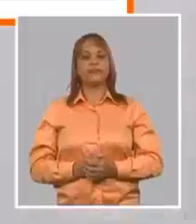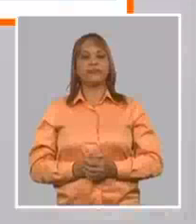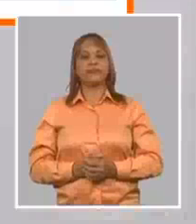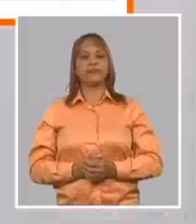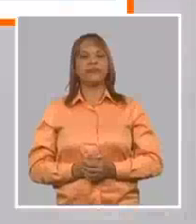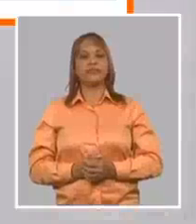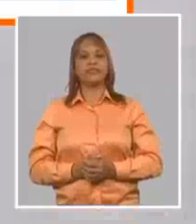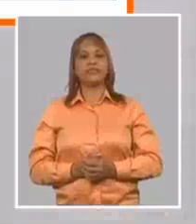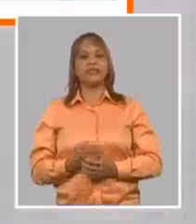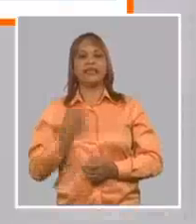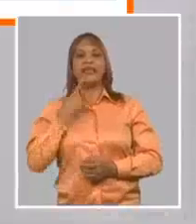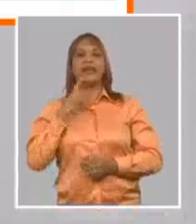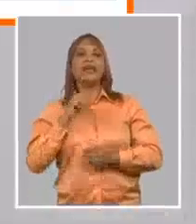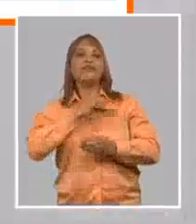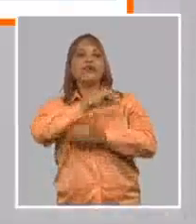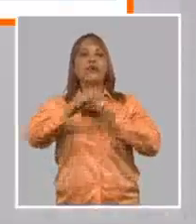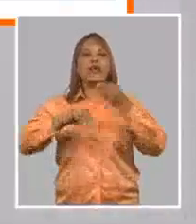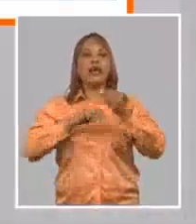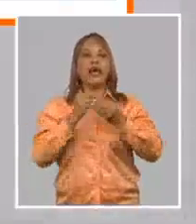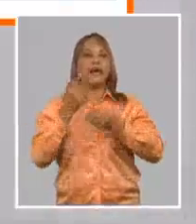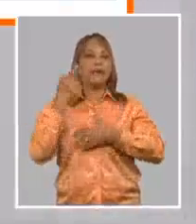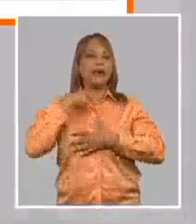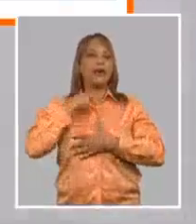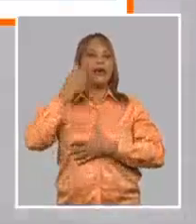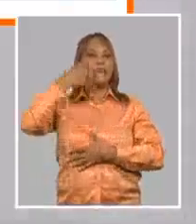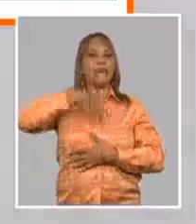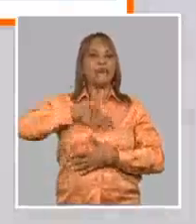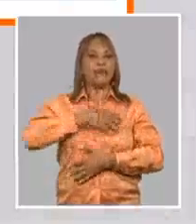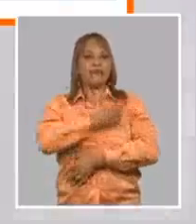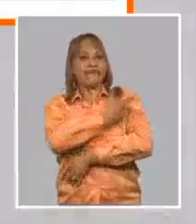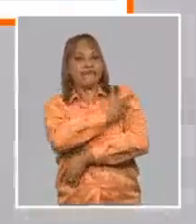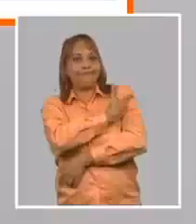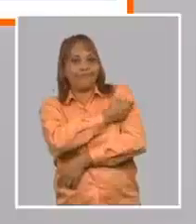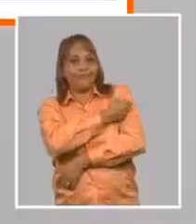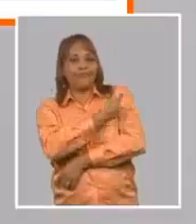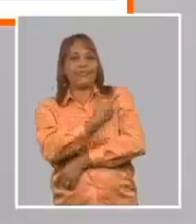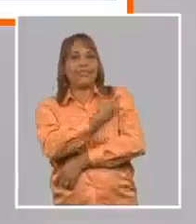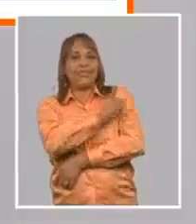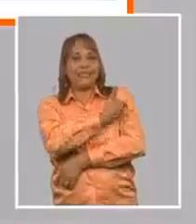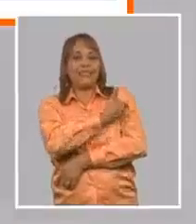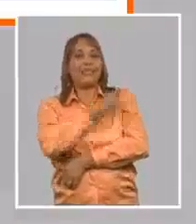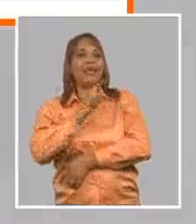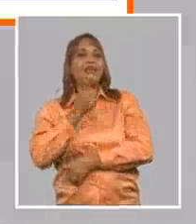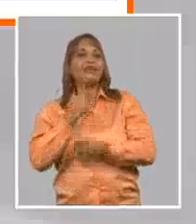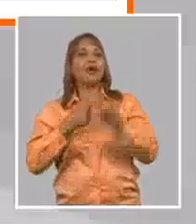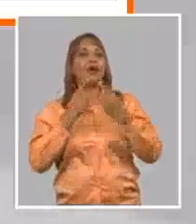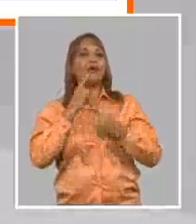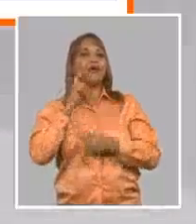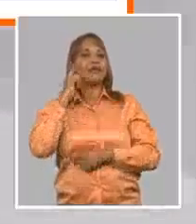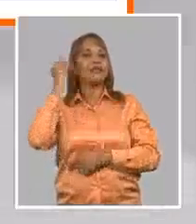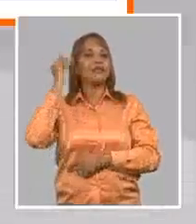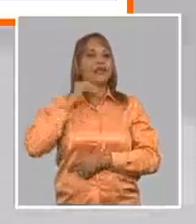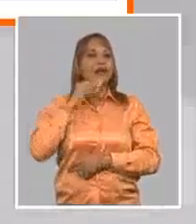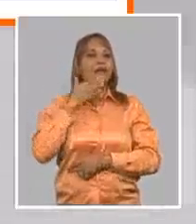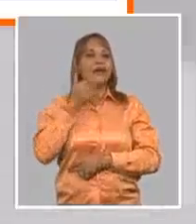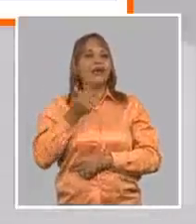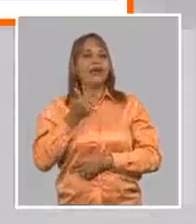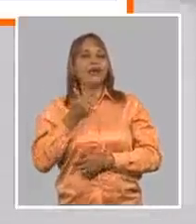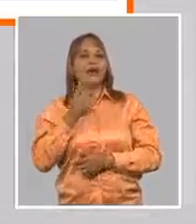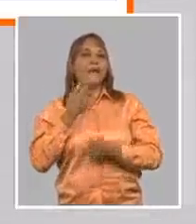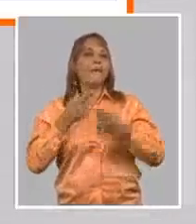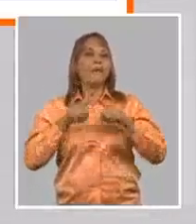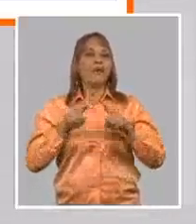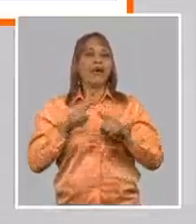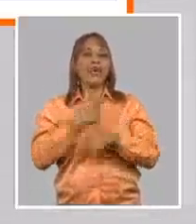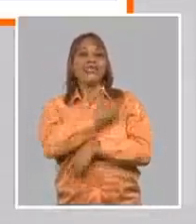en el hidróxido de aluminio alúmina que es un ayudante muy conocido ahora porque